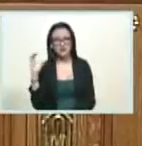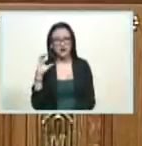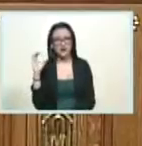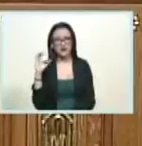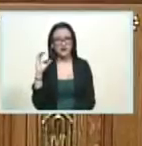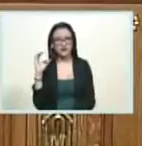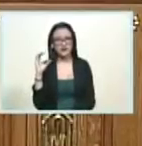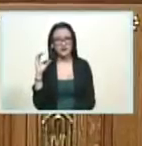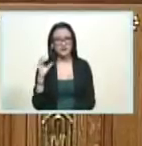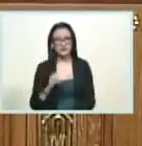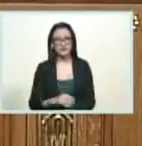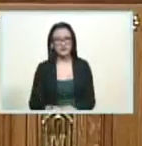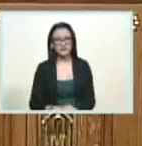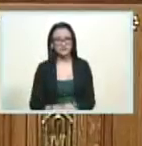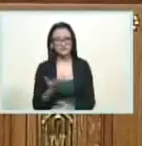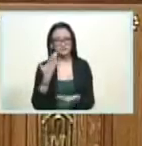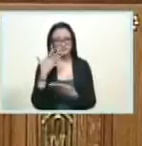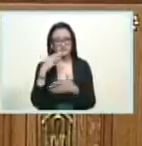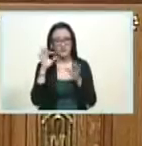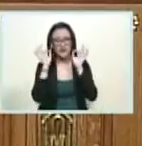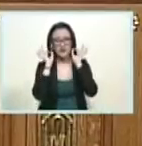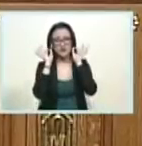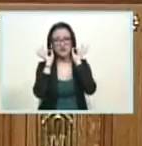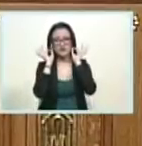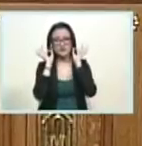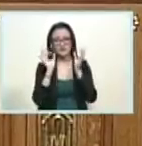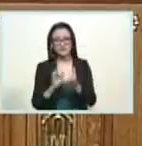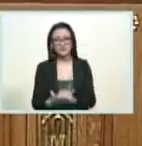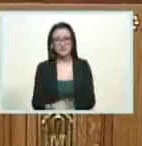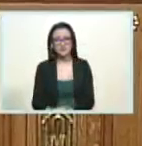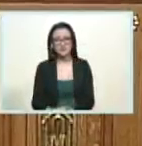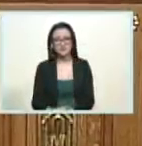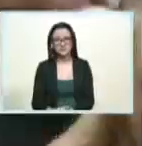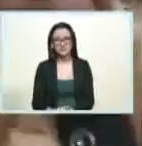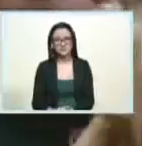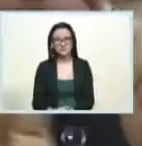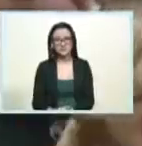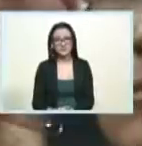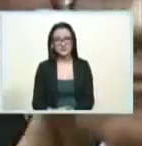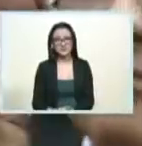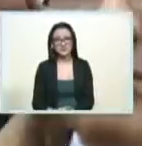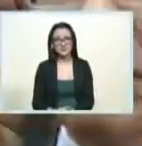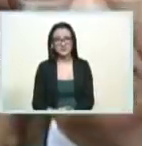Caracas, compañera Erika Farías, Peña.